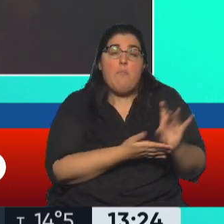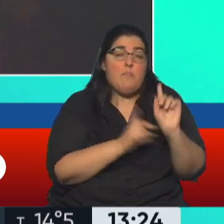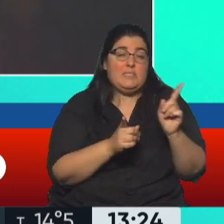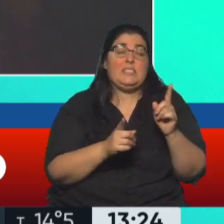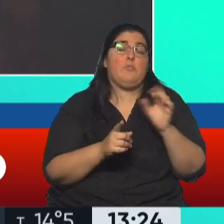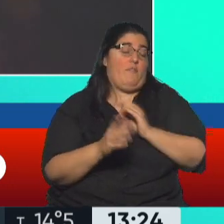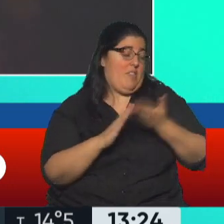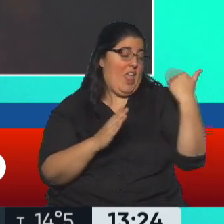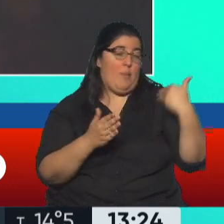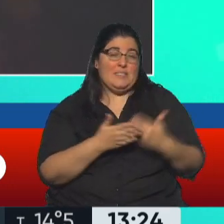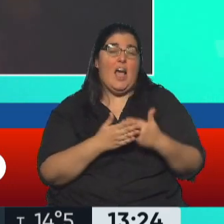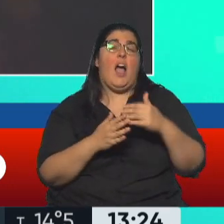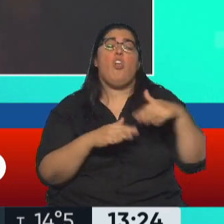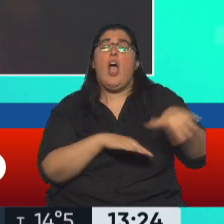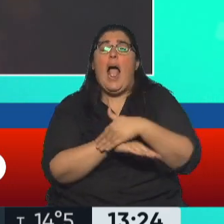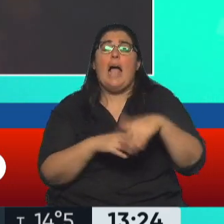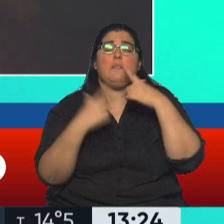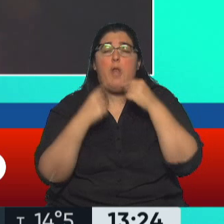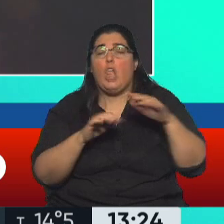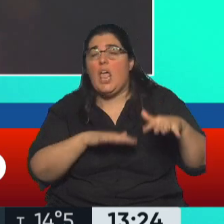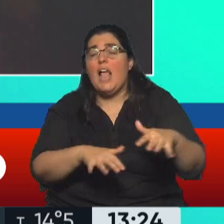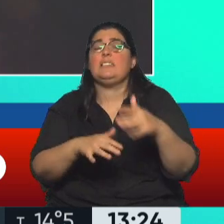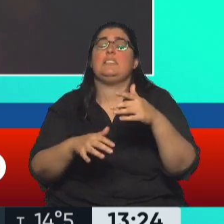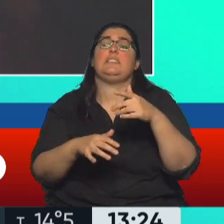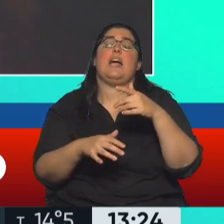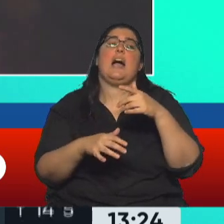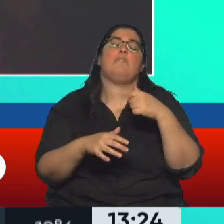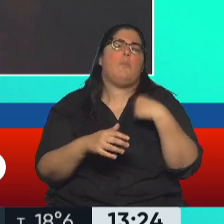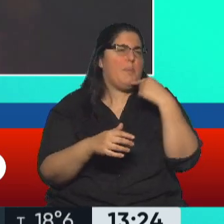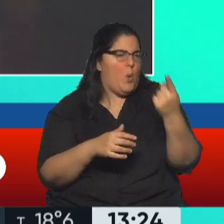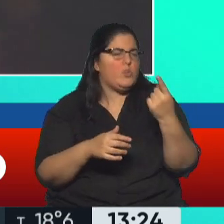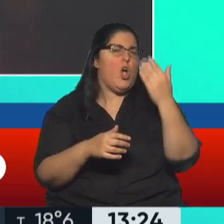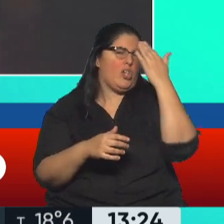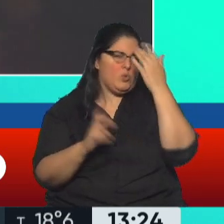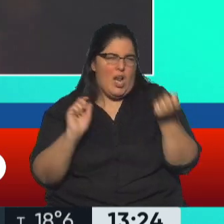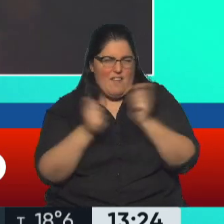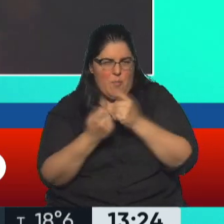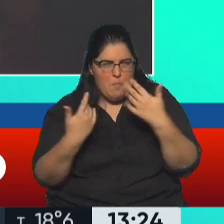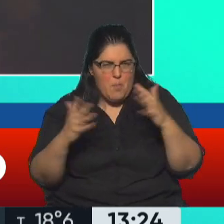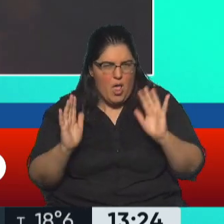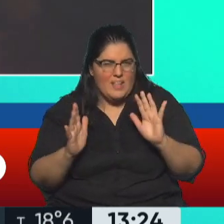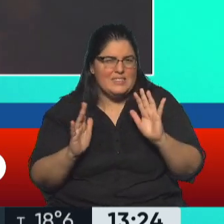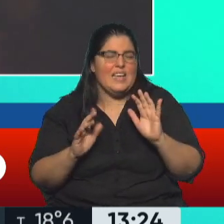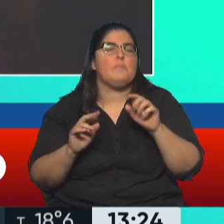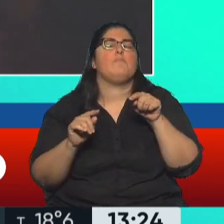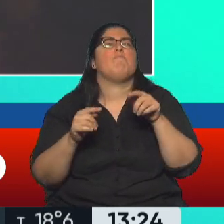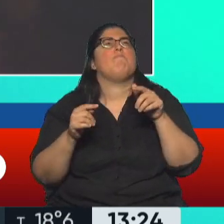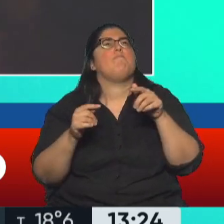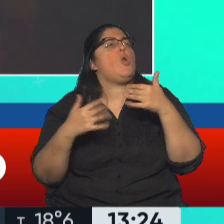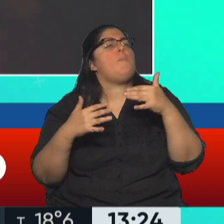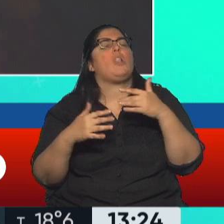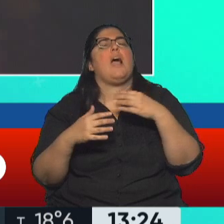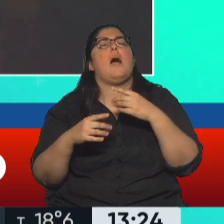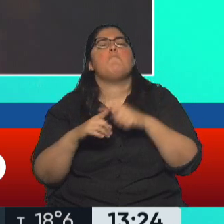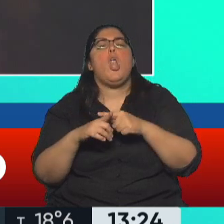con las protestas en las calles, una posible reforma constitucional. Eso, más allá de la voluntad